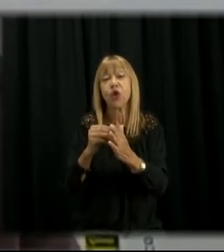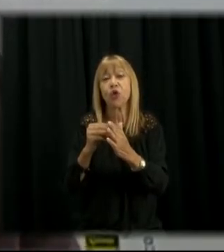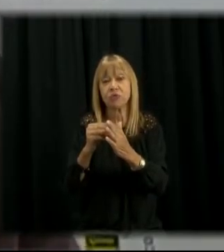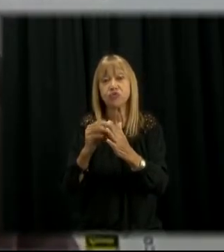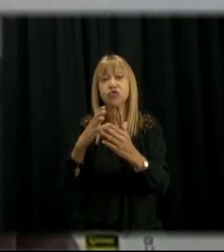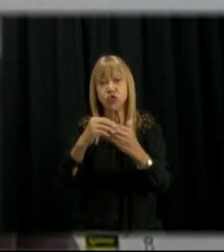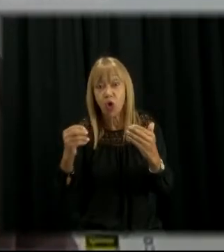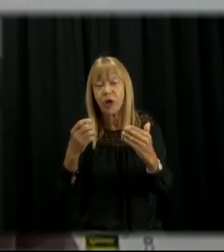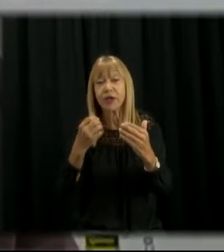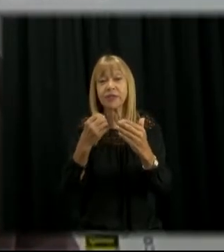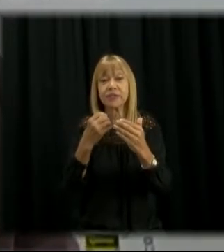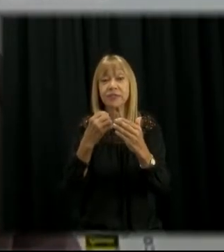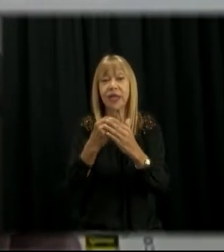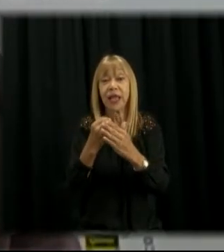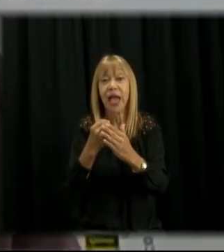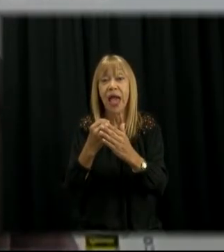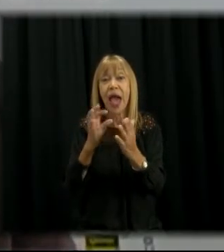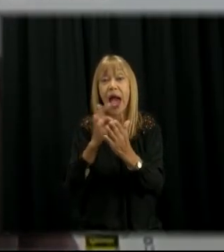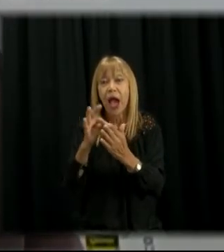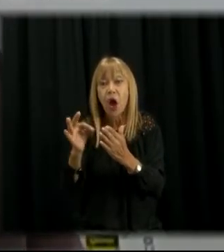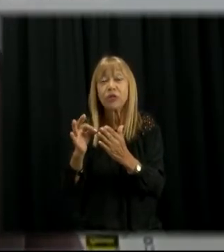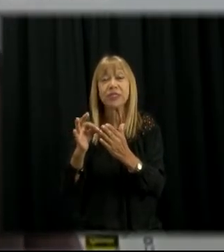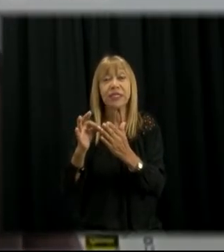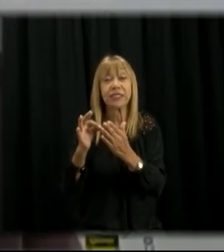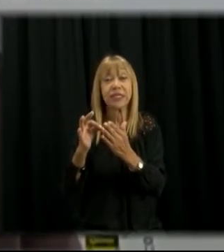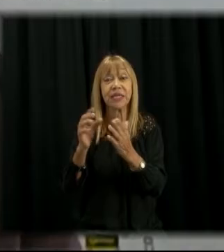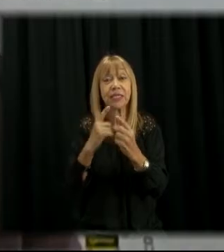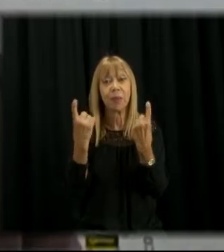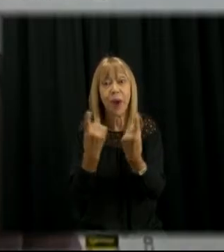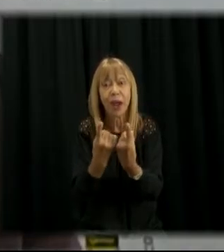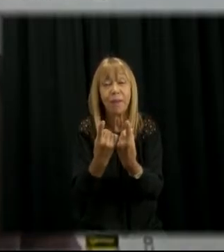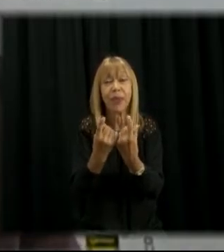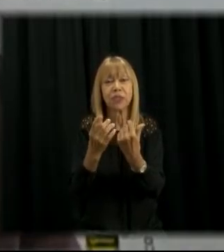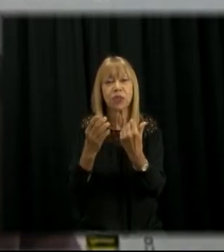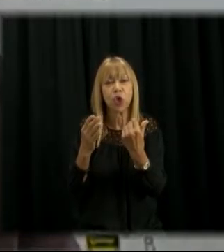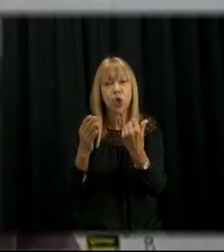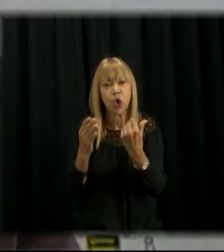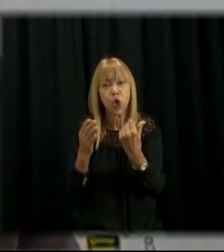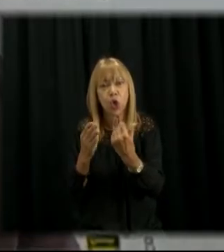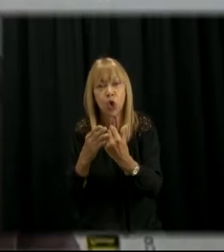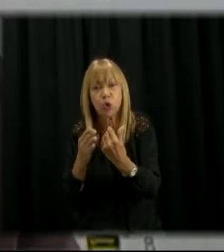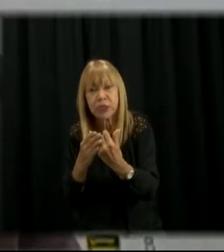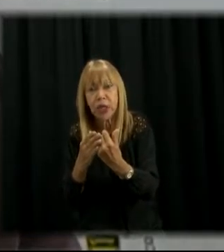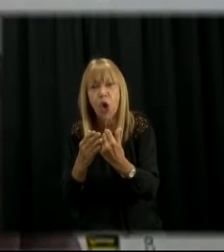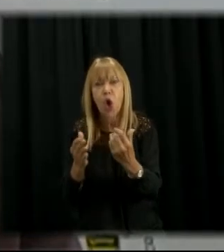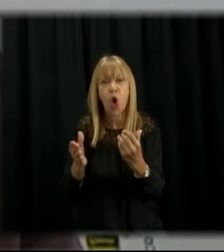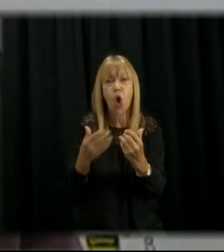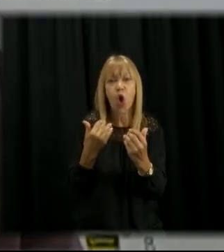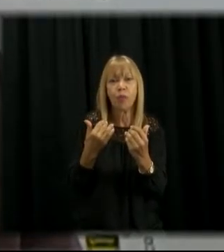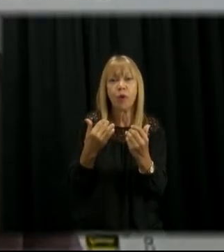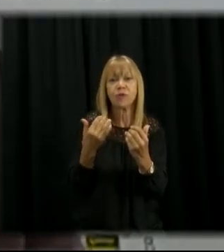50 millones en ingresos. Su departamento de contabilidad tenía cerca de